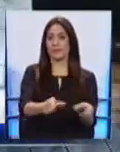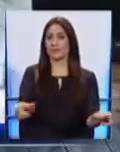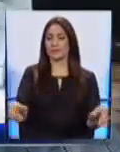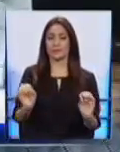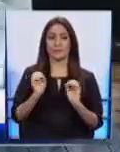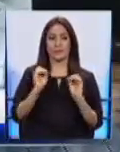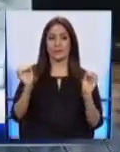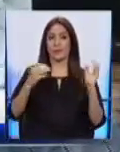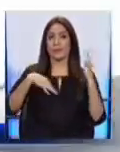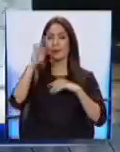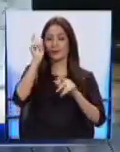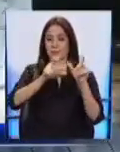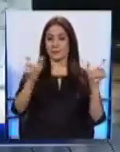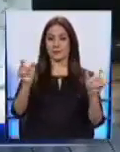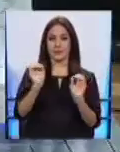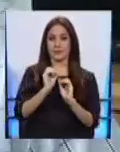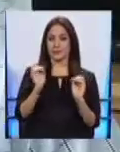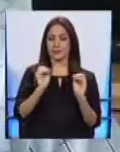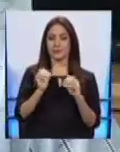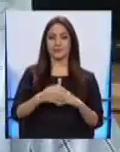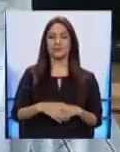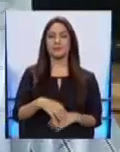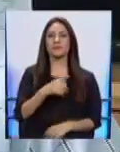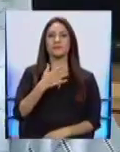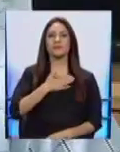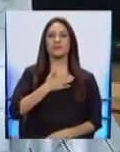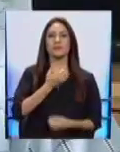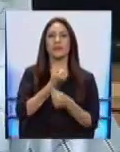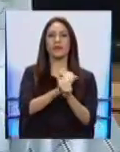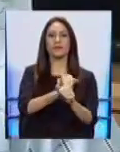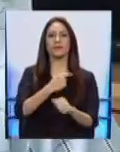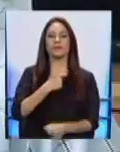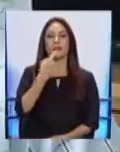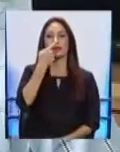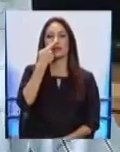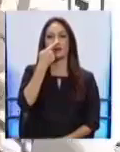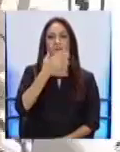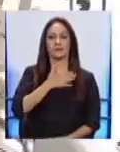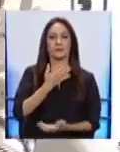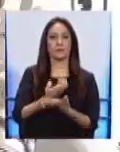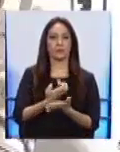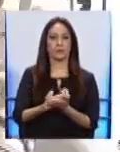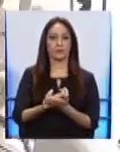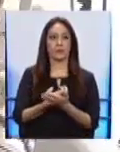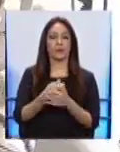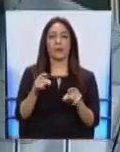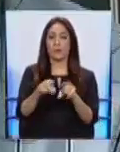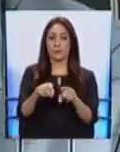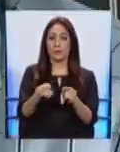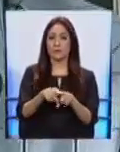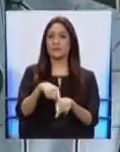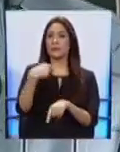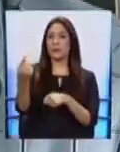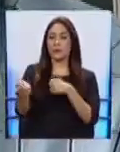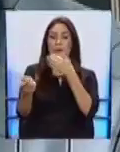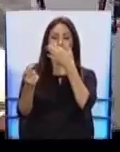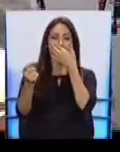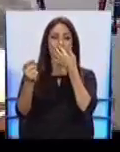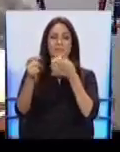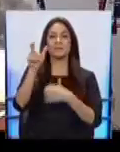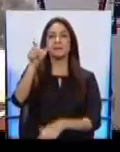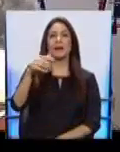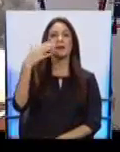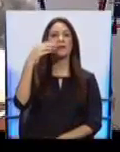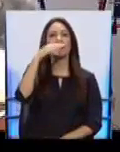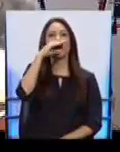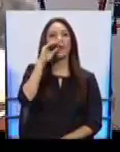defensa de la mayoría de la gente, sino que ellos defienden sus propios intereses económicos. Cosa similar, dice, sucede con el alcalde de